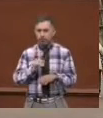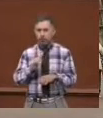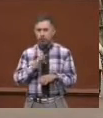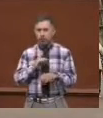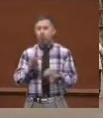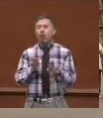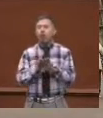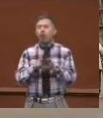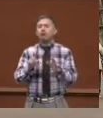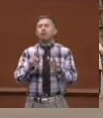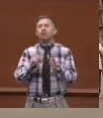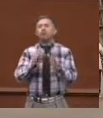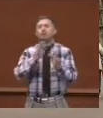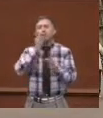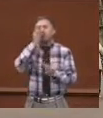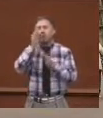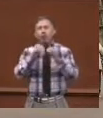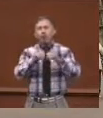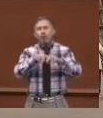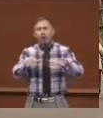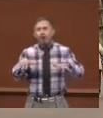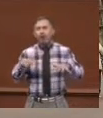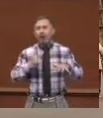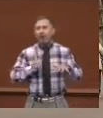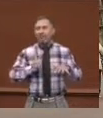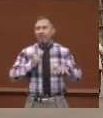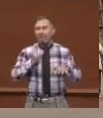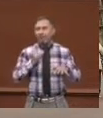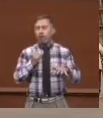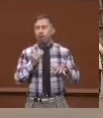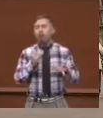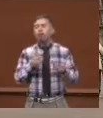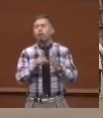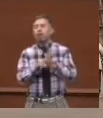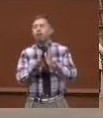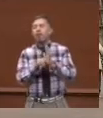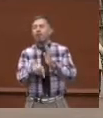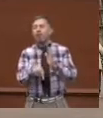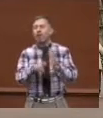de propaganda de manera ilícita,